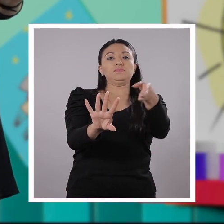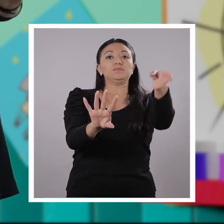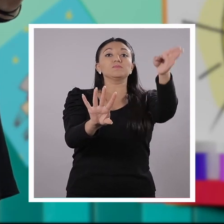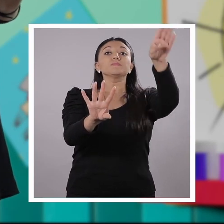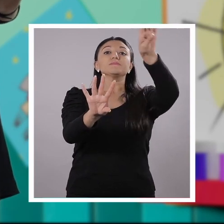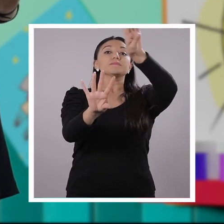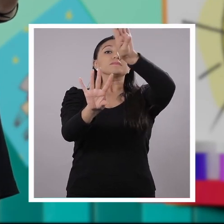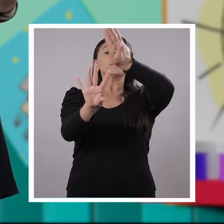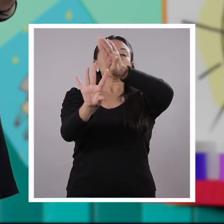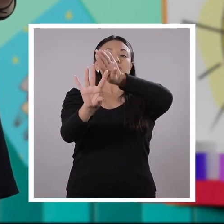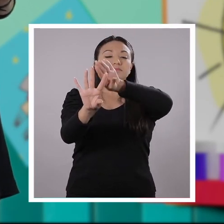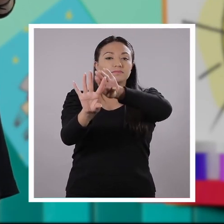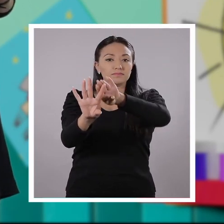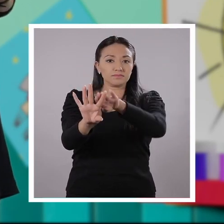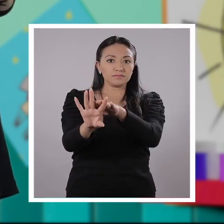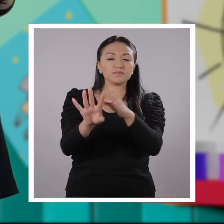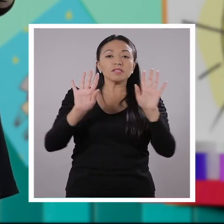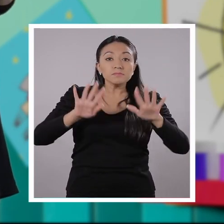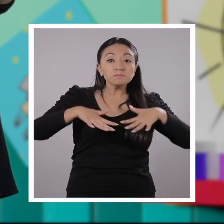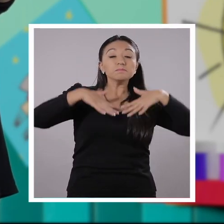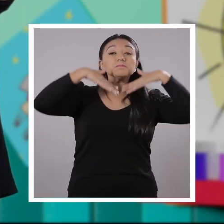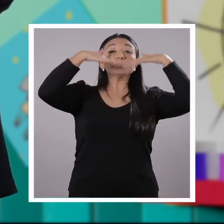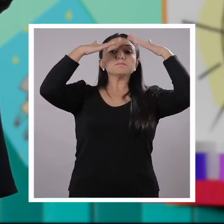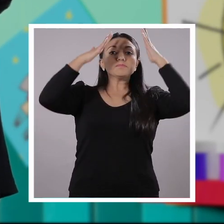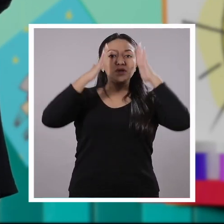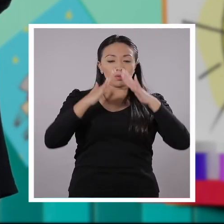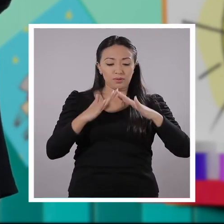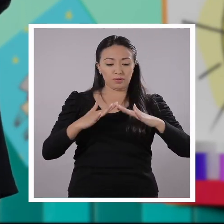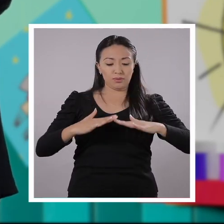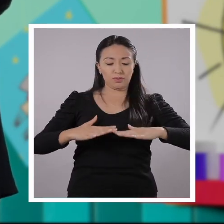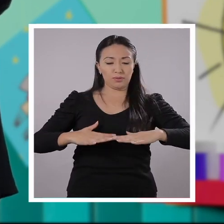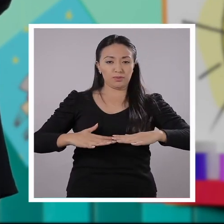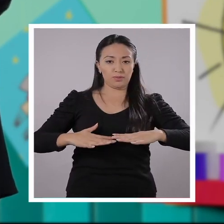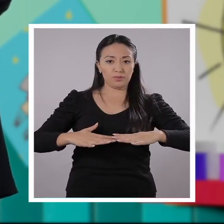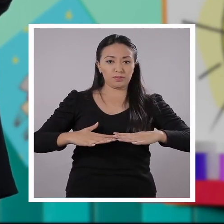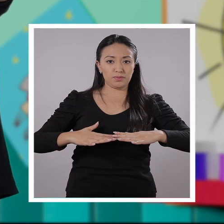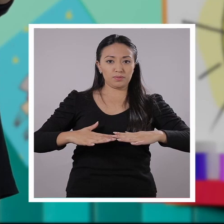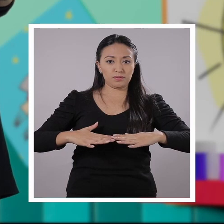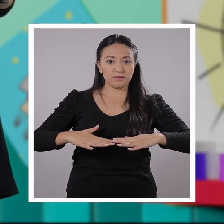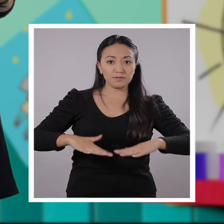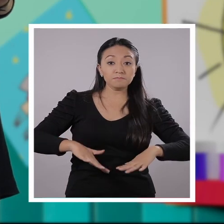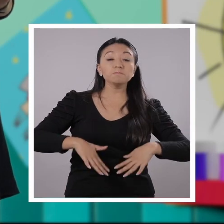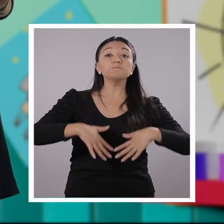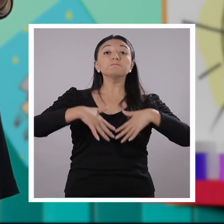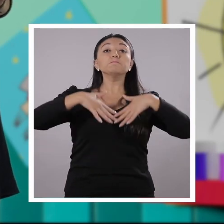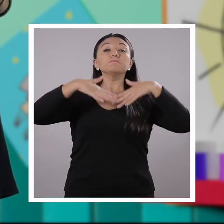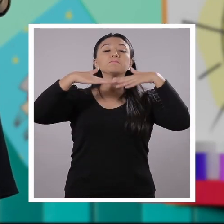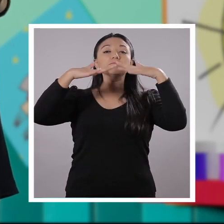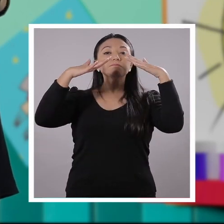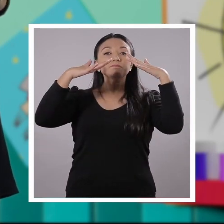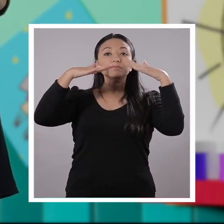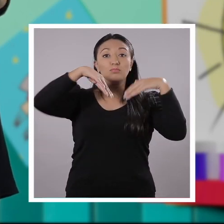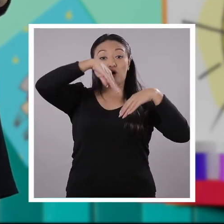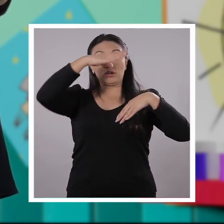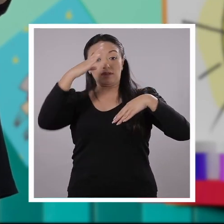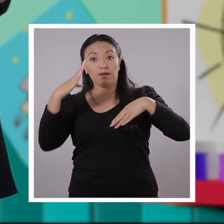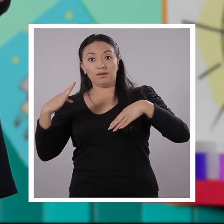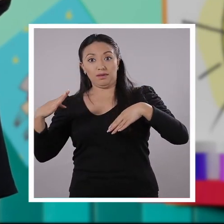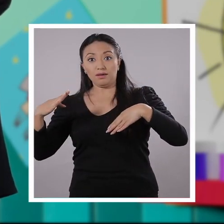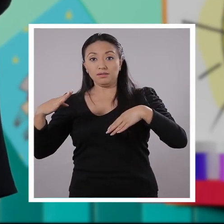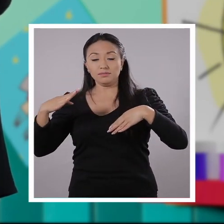pichincha. Subo la montaña, inhalo. Bajo la montaña. El Cotopaxi. Subo la